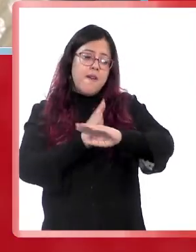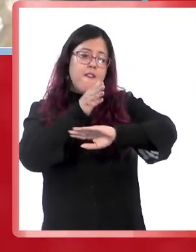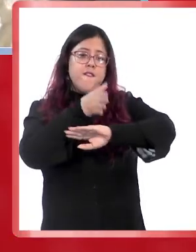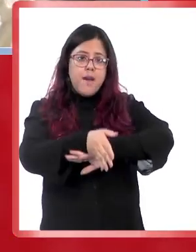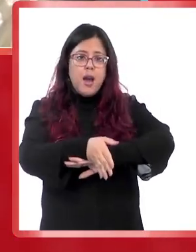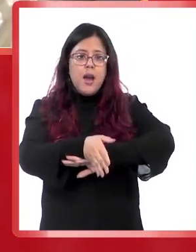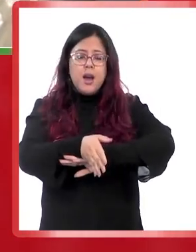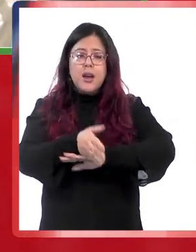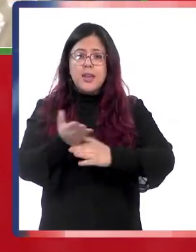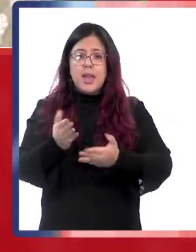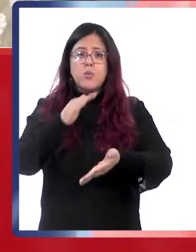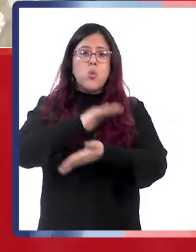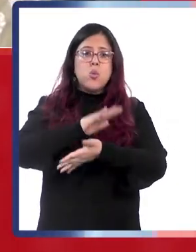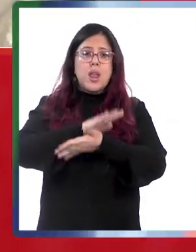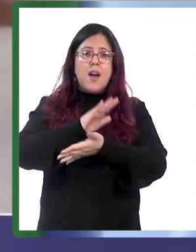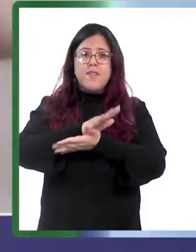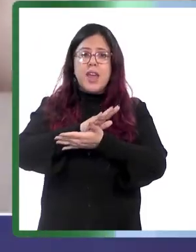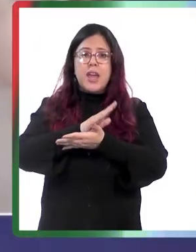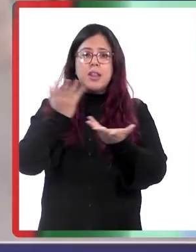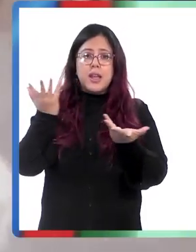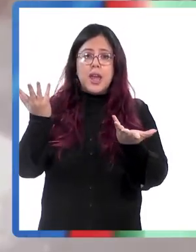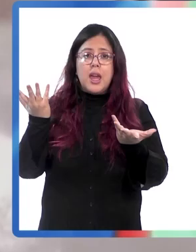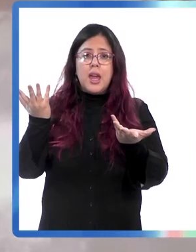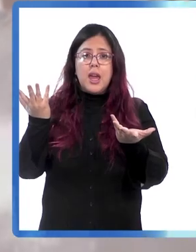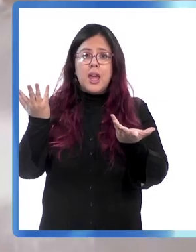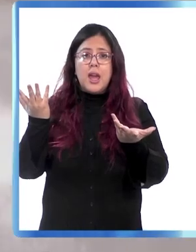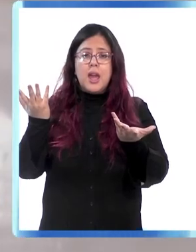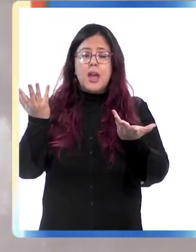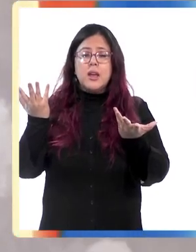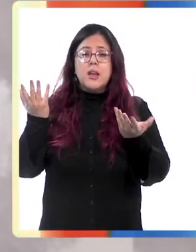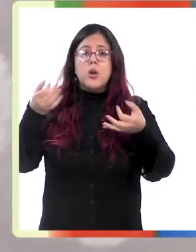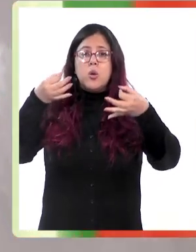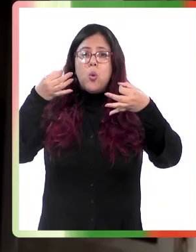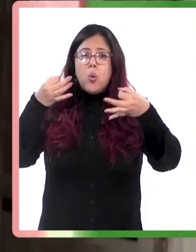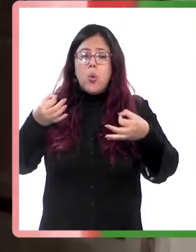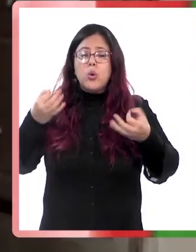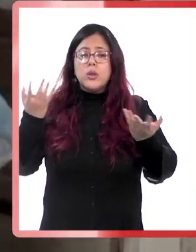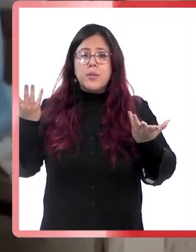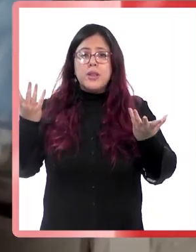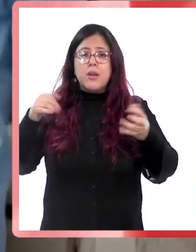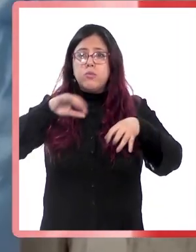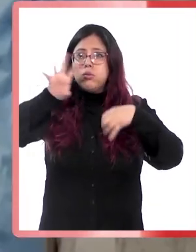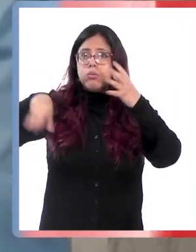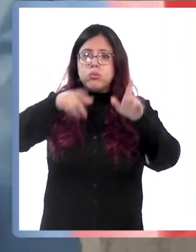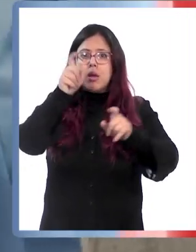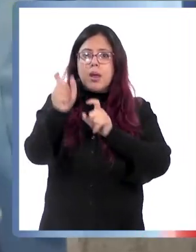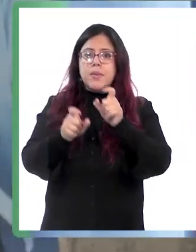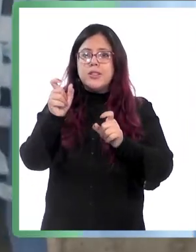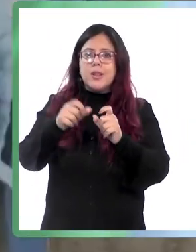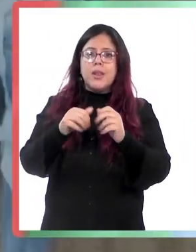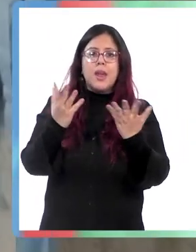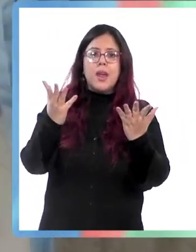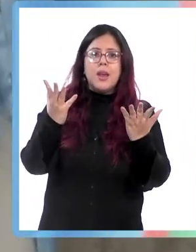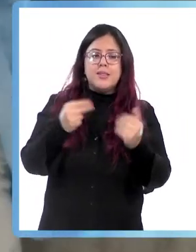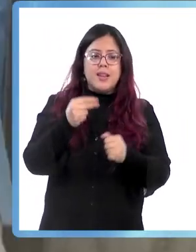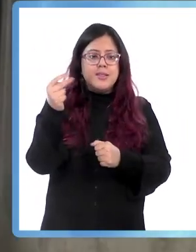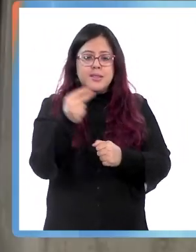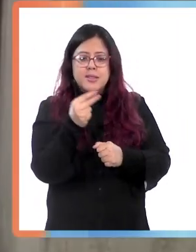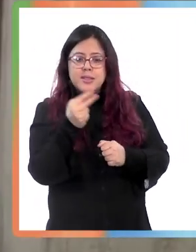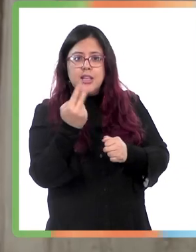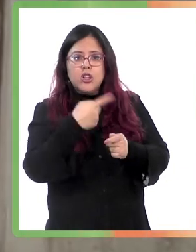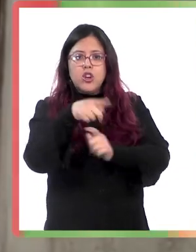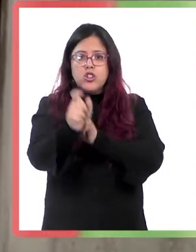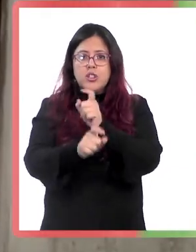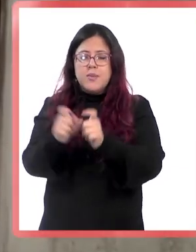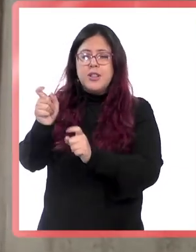vas a una fiesta electrónica, ponte tú, donde hay gente que después que tiene contactos